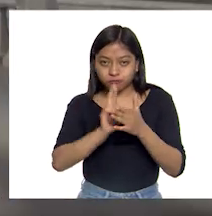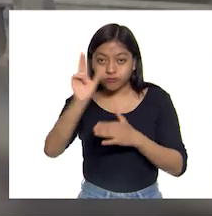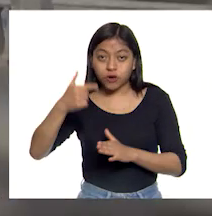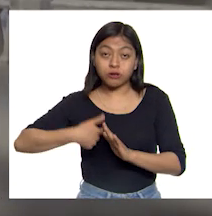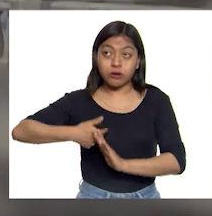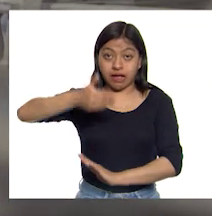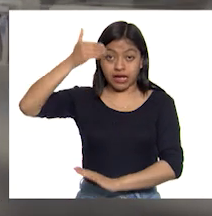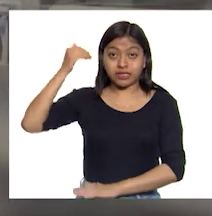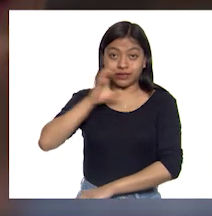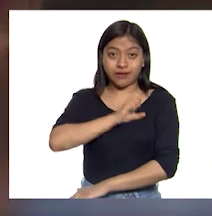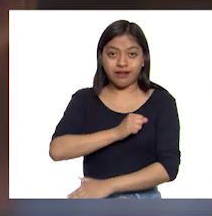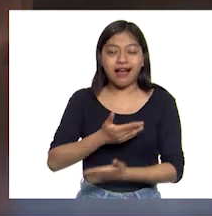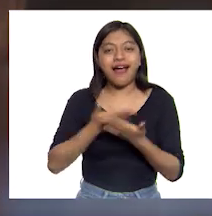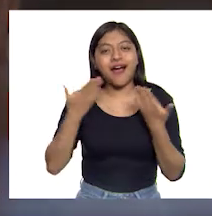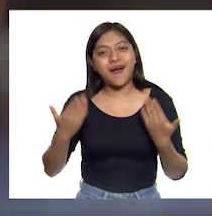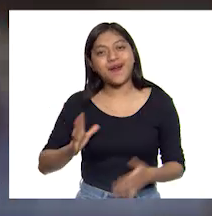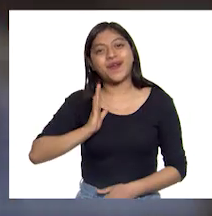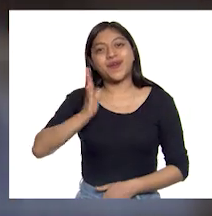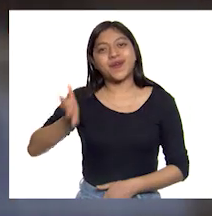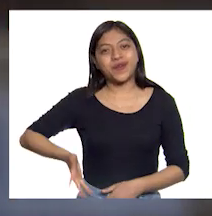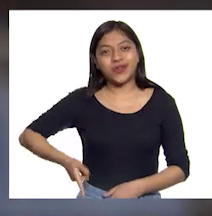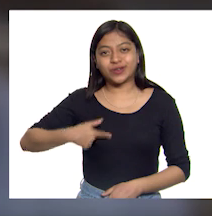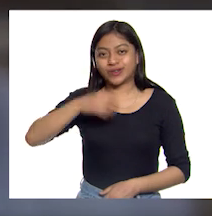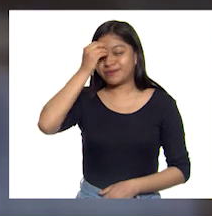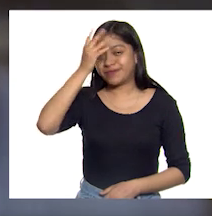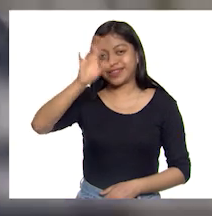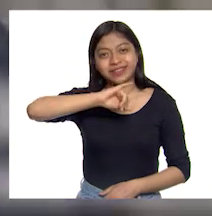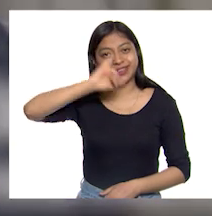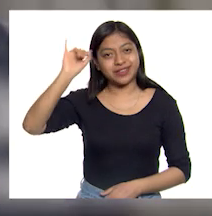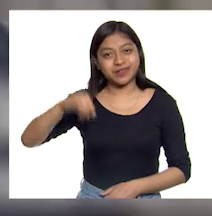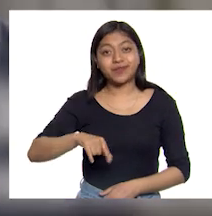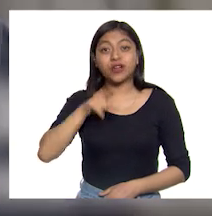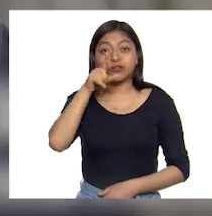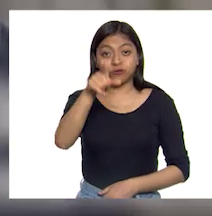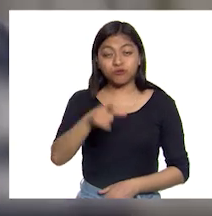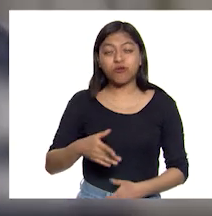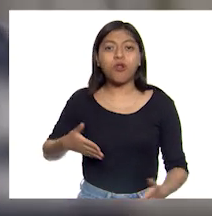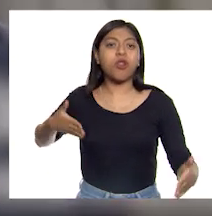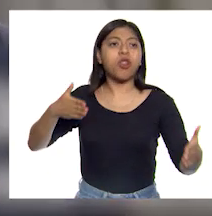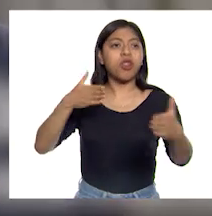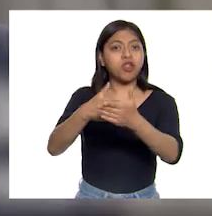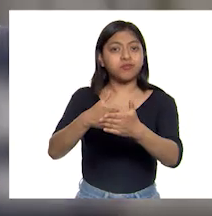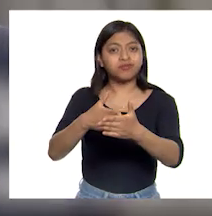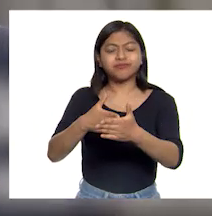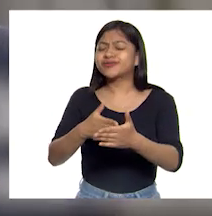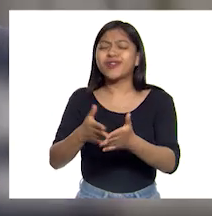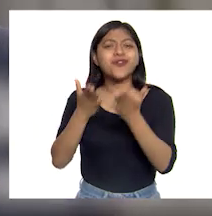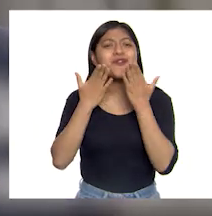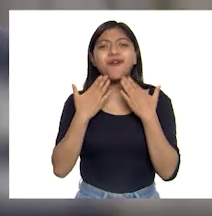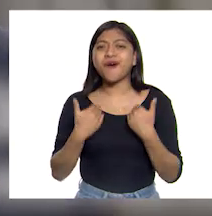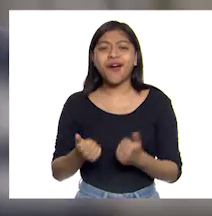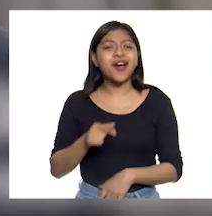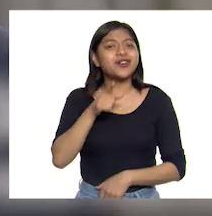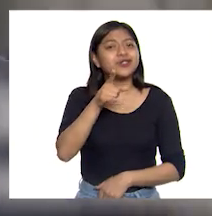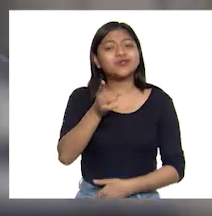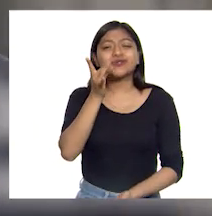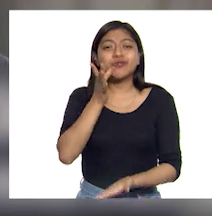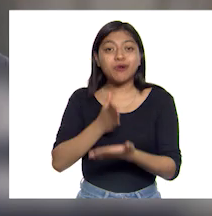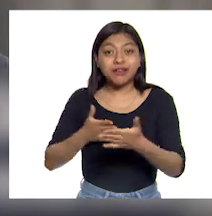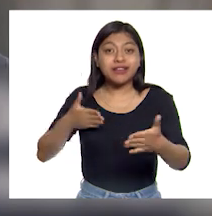fueron mis ganas de conectar con el lado humano de la ciencia lo que me llevó a estudiar física médica. Después de muchos